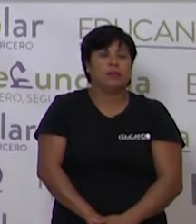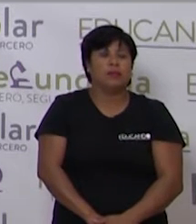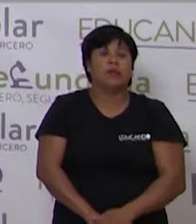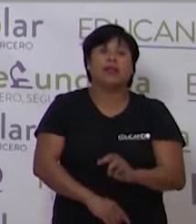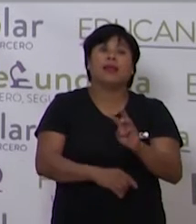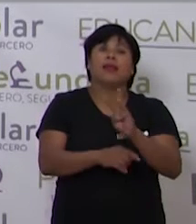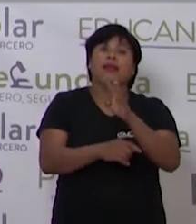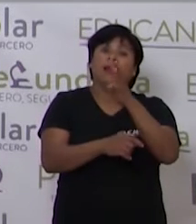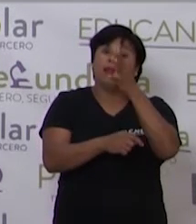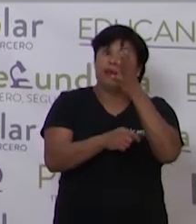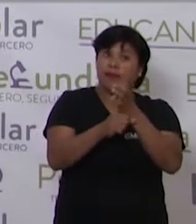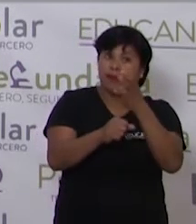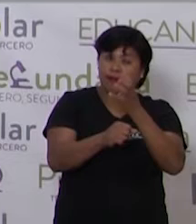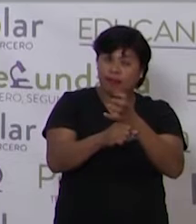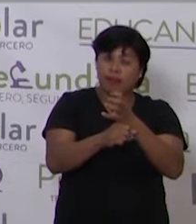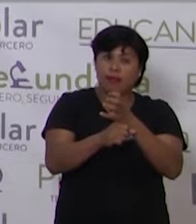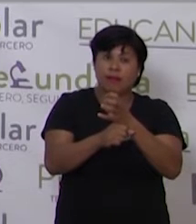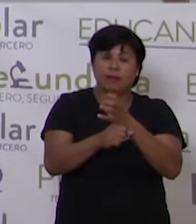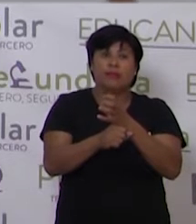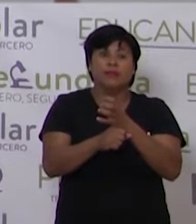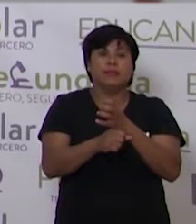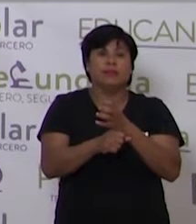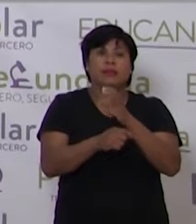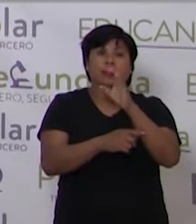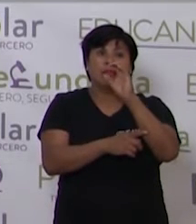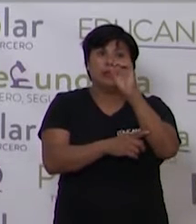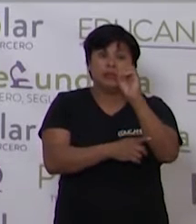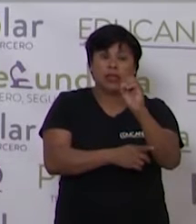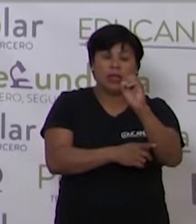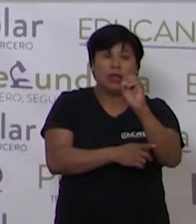Y la siguiente es